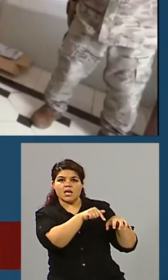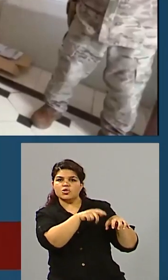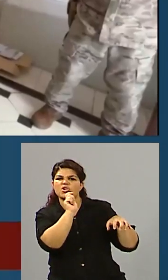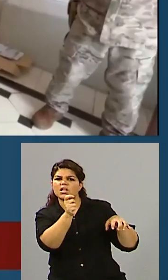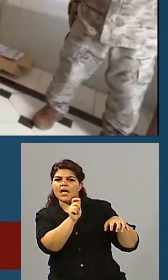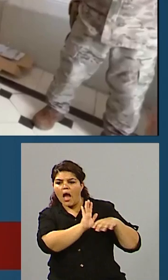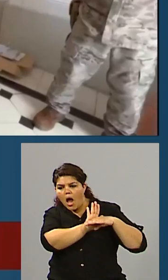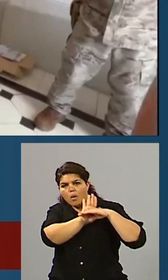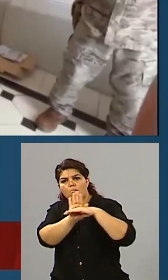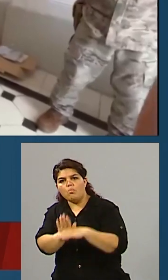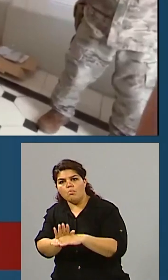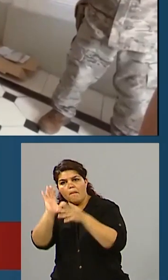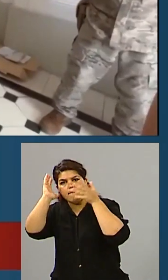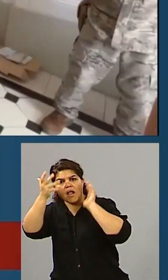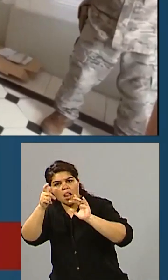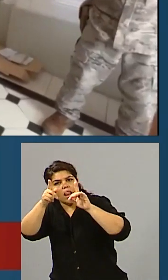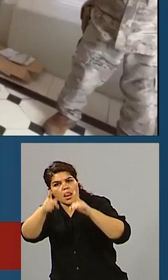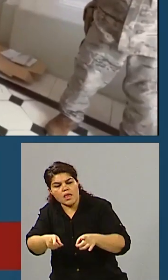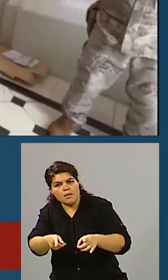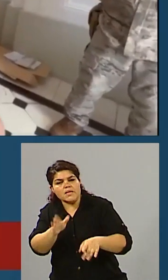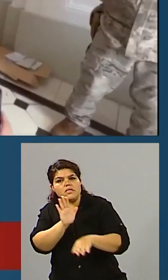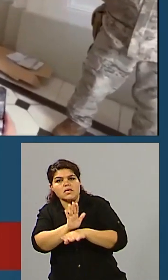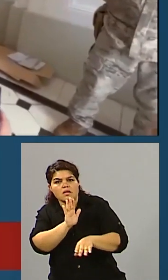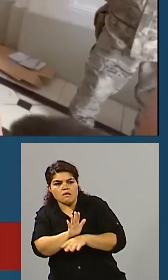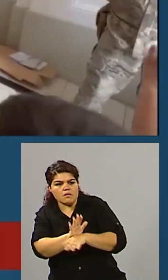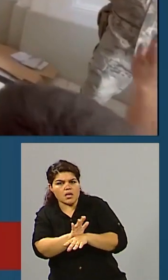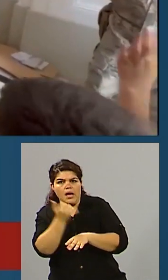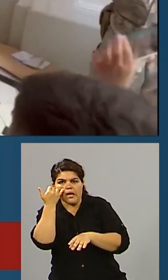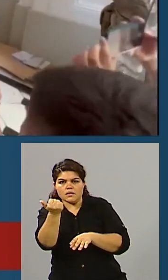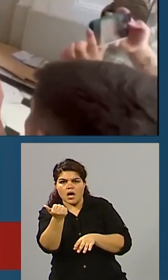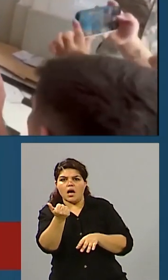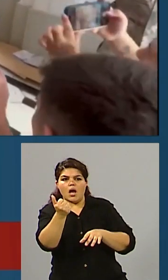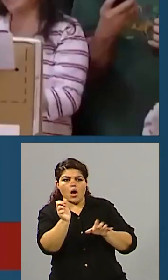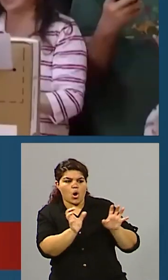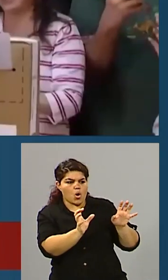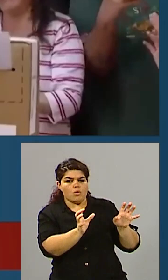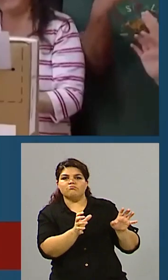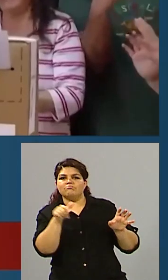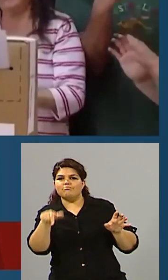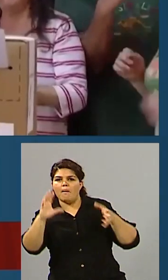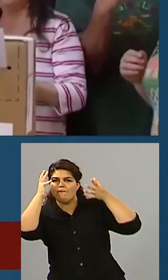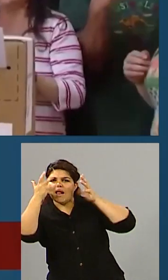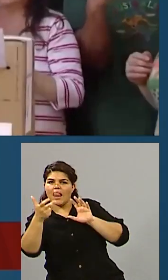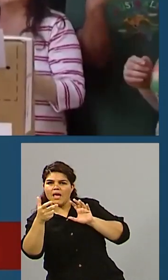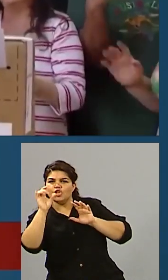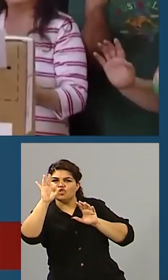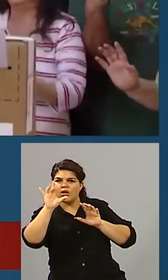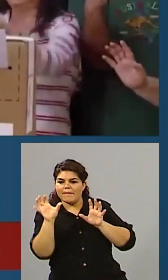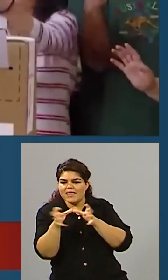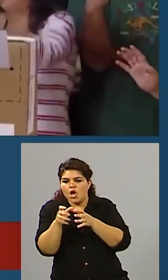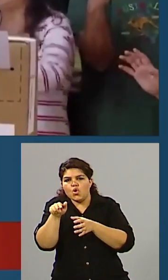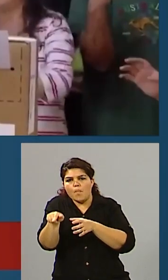uno podría intuir que ya a esta altura la expresión que se ha popularizado tanto, que significa